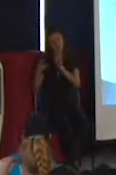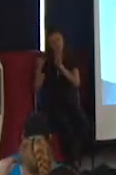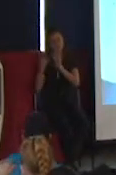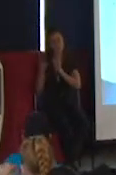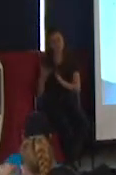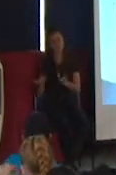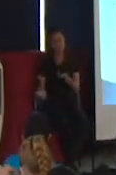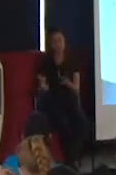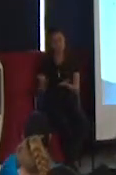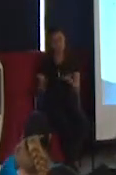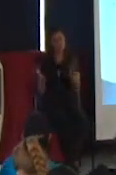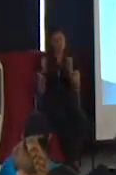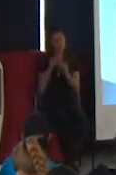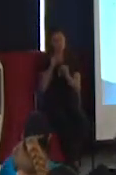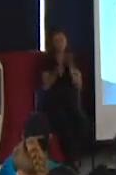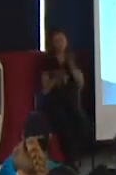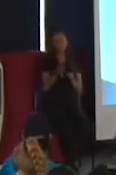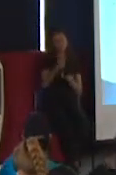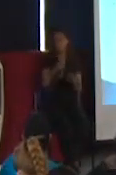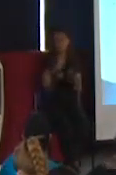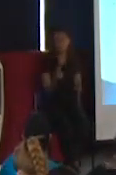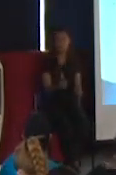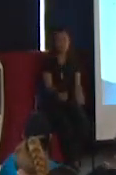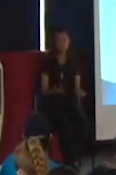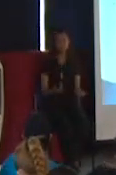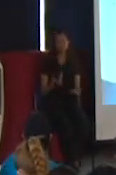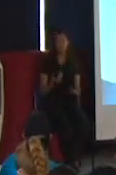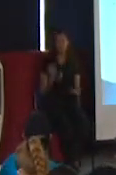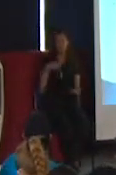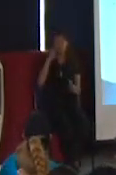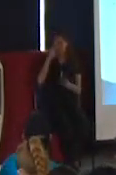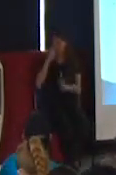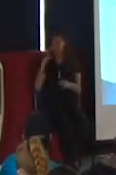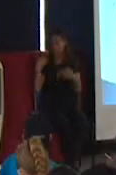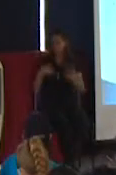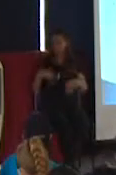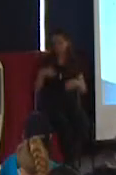ser equitativa, pronta, ¿cierto?,